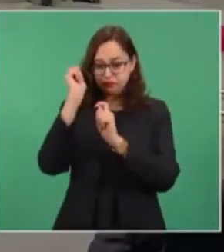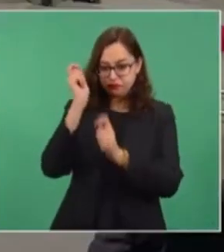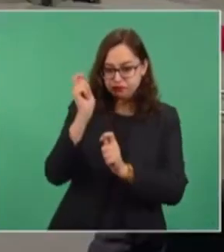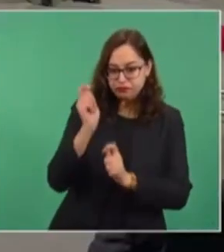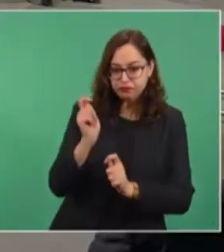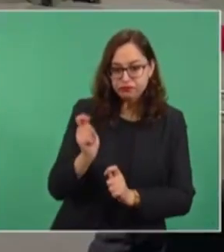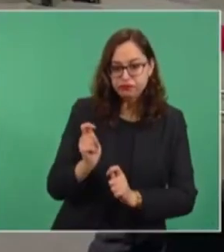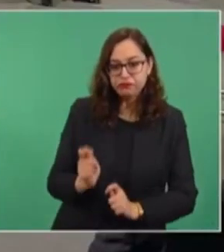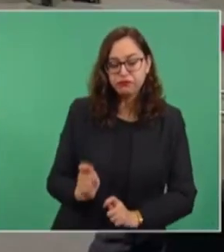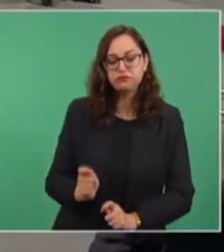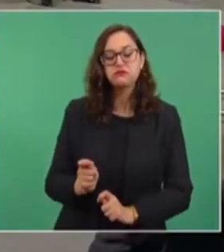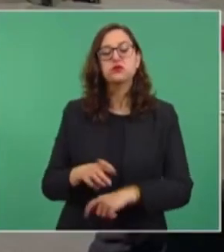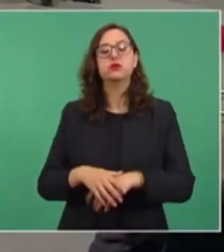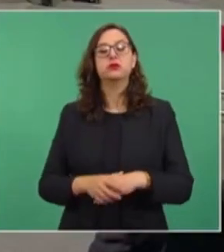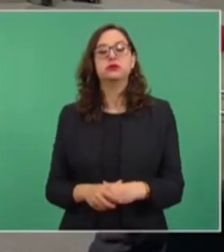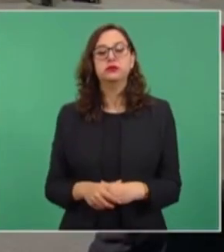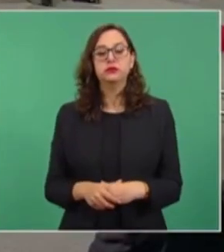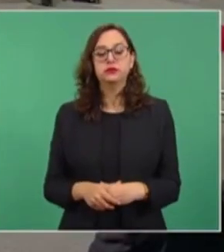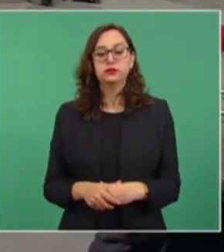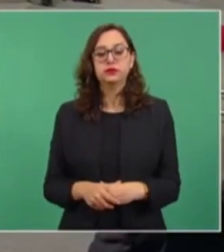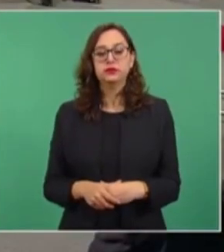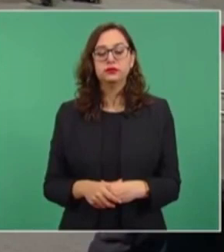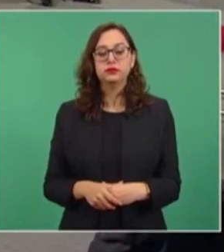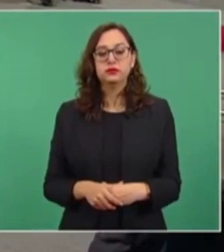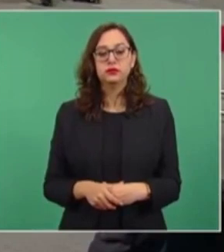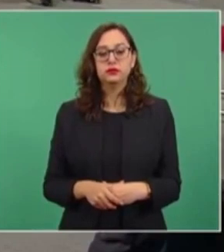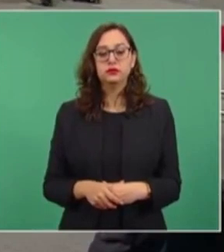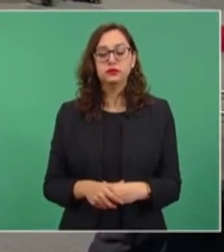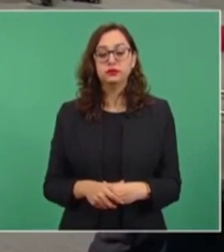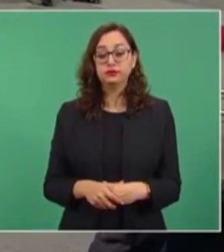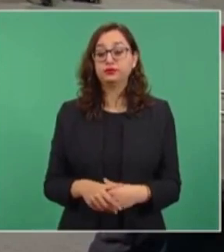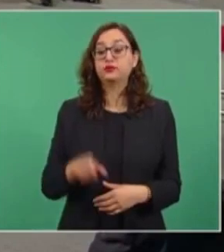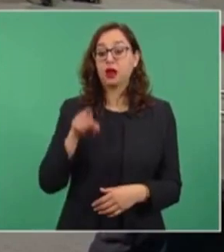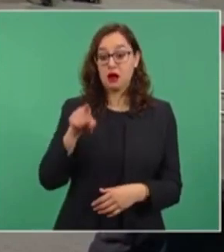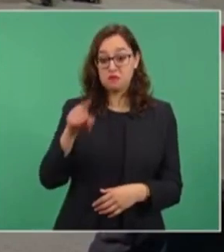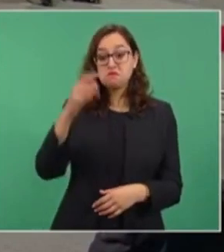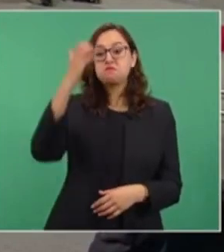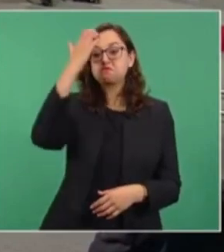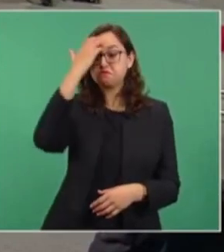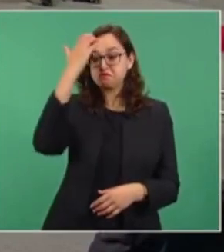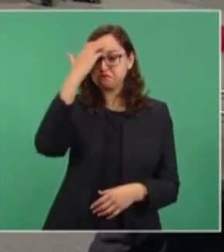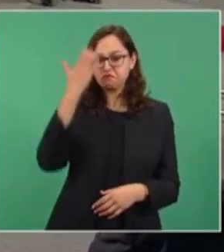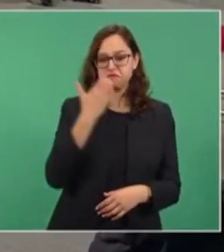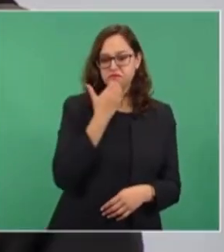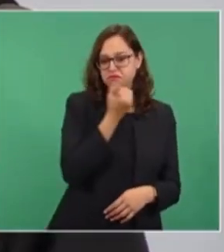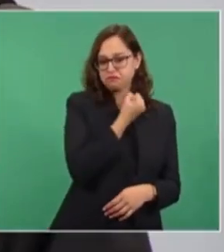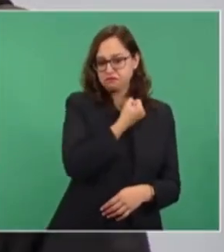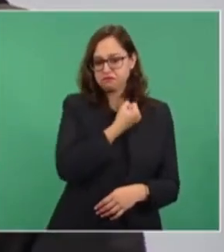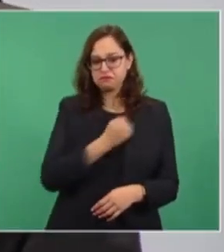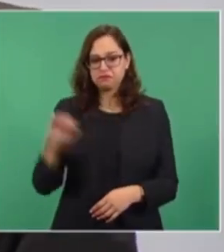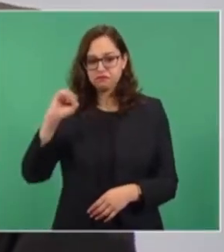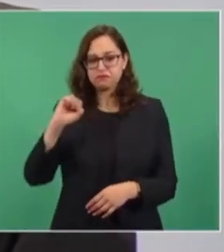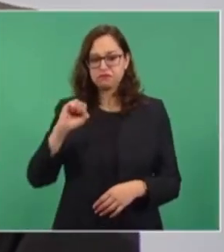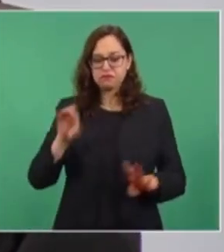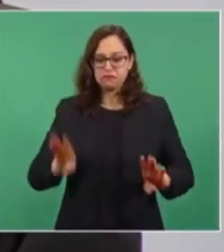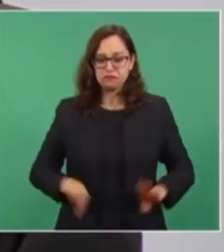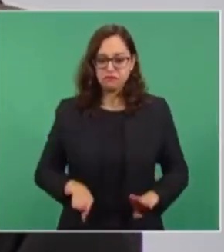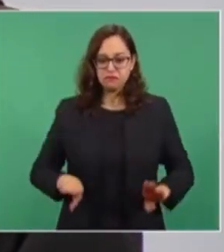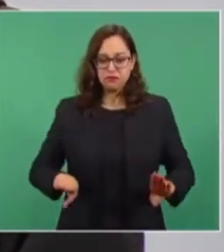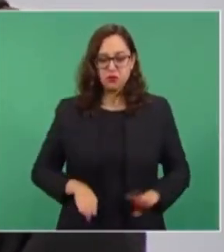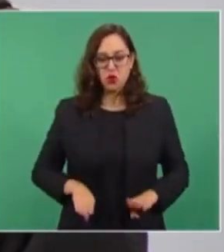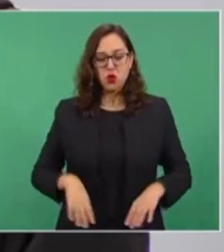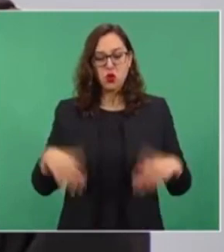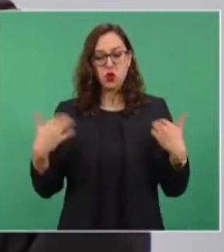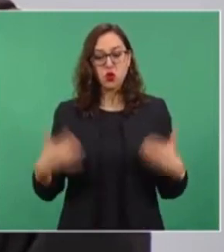el grabado. Su conocimiento de las disciplinas técnicas y humanísticas trasciende su profesión,